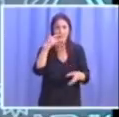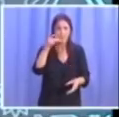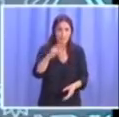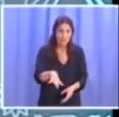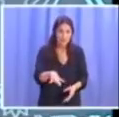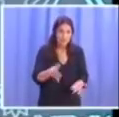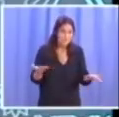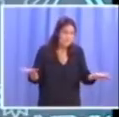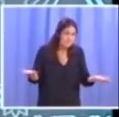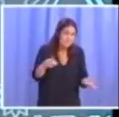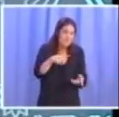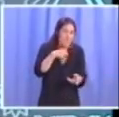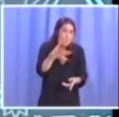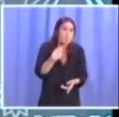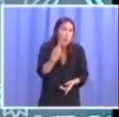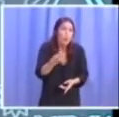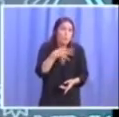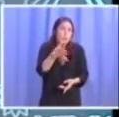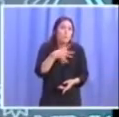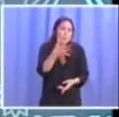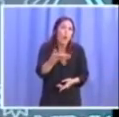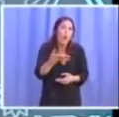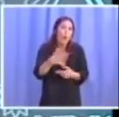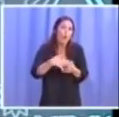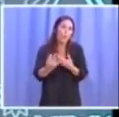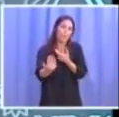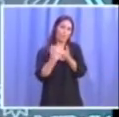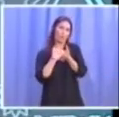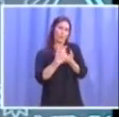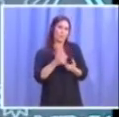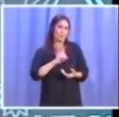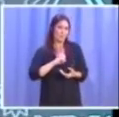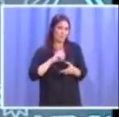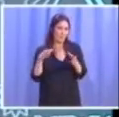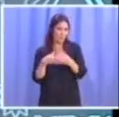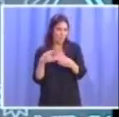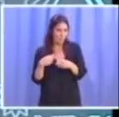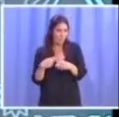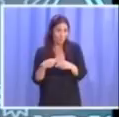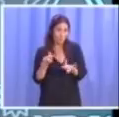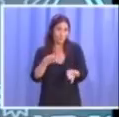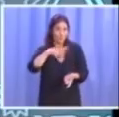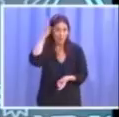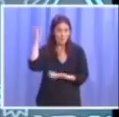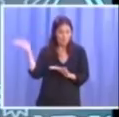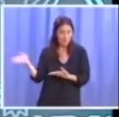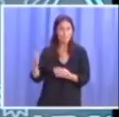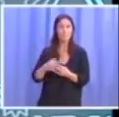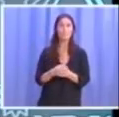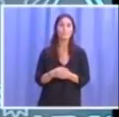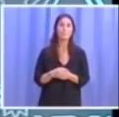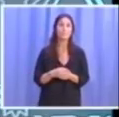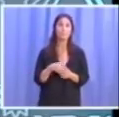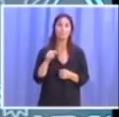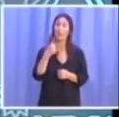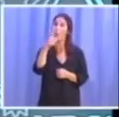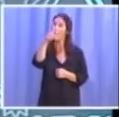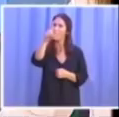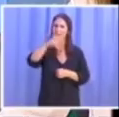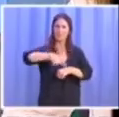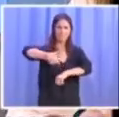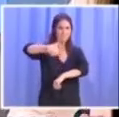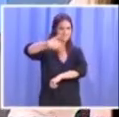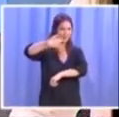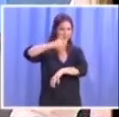preguntarles por qué o decirles por qué deben votar a su partido. Antonio Cambril. Sí. Aquí sí va a ser un minuto